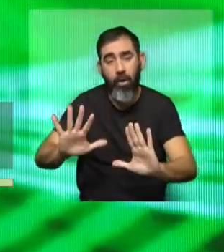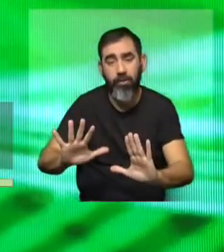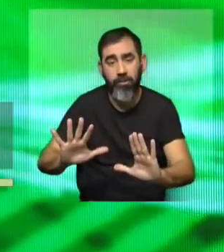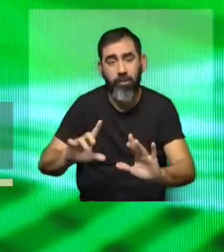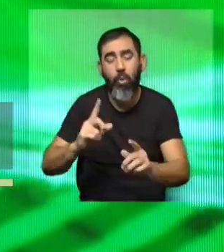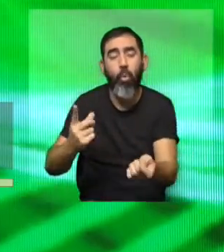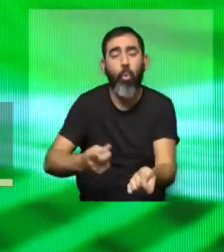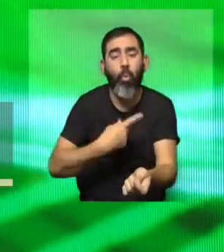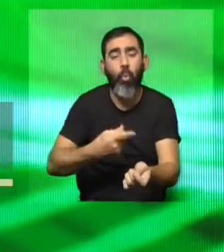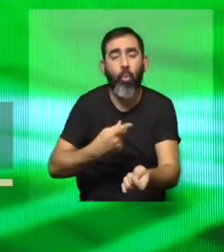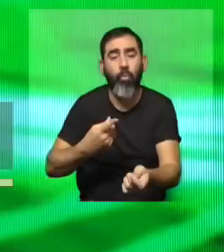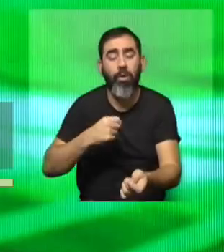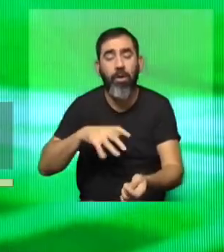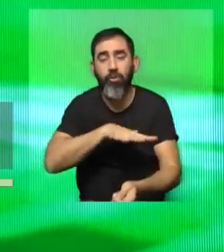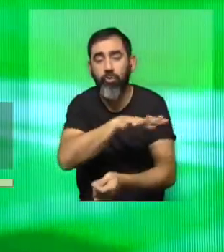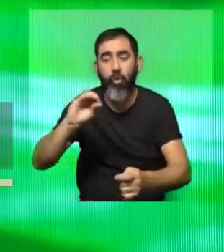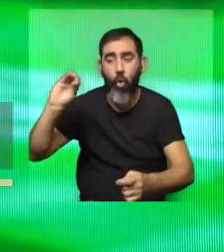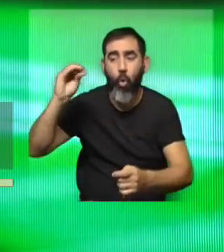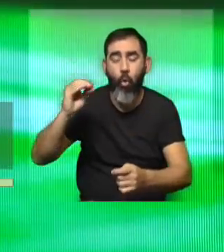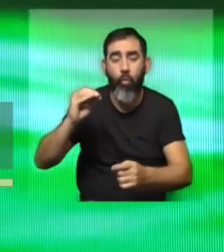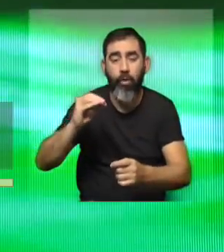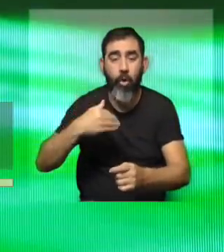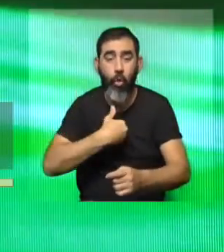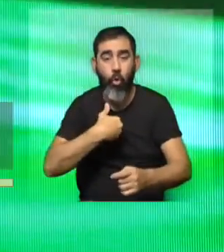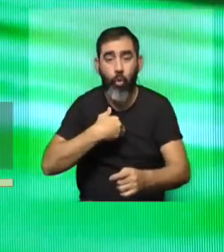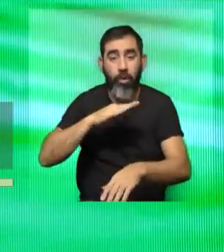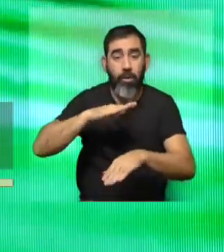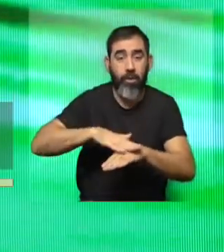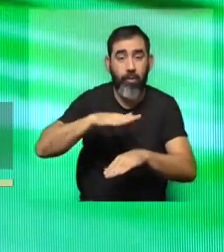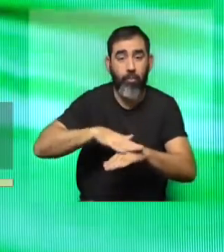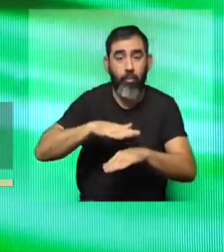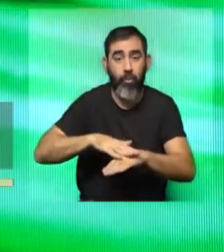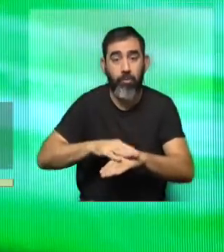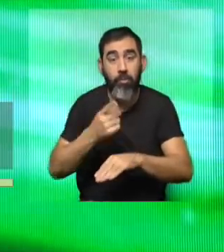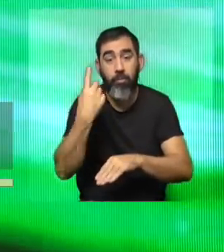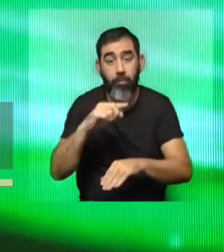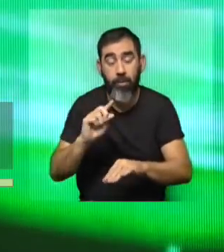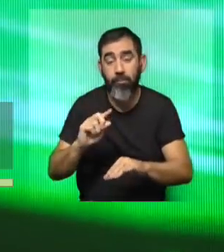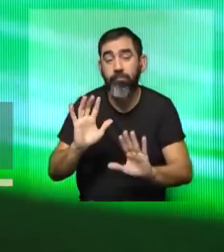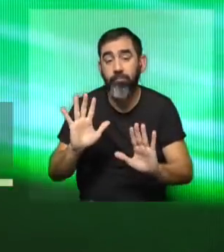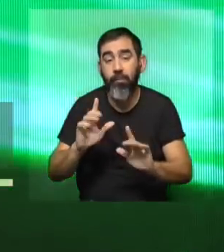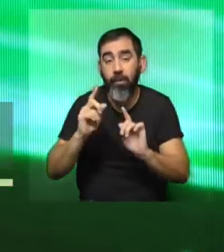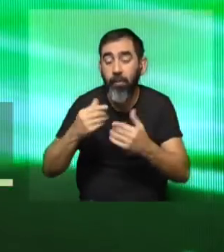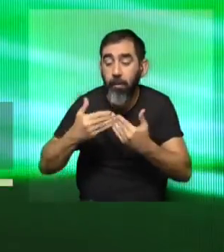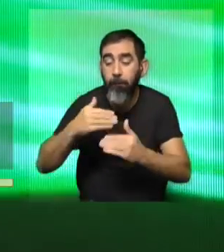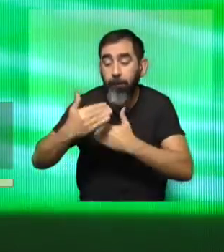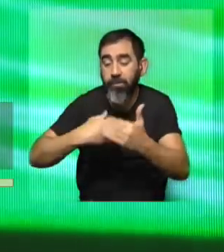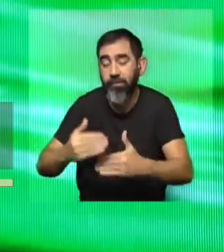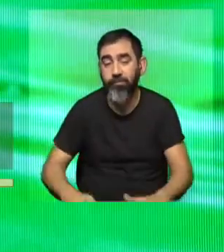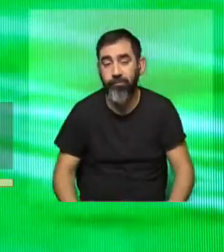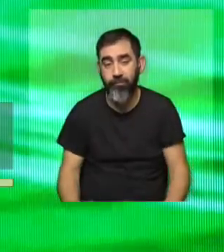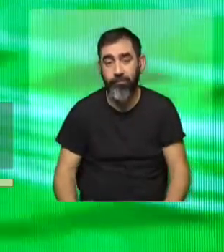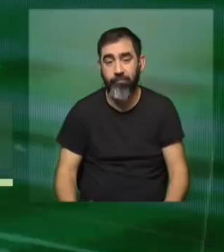que no estamos acostumbrados mucho de la sociedad uruguaya a ver jóvenes con cargo de responsabilidad como el mío pero bueno este hay que arrancar